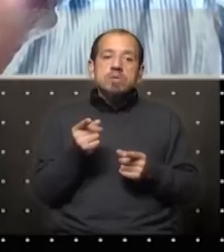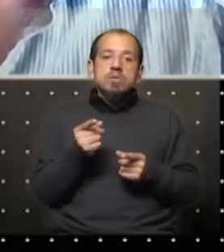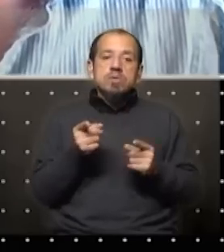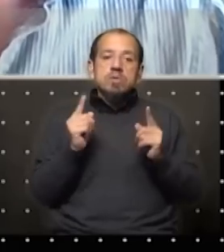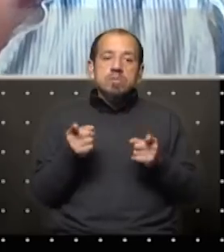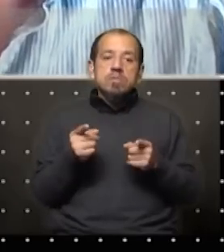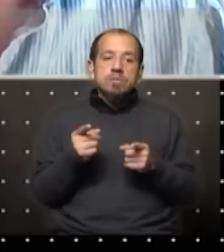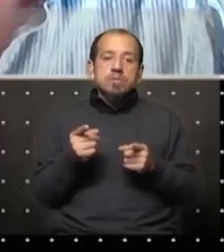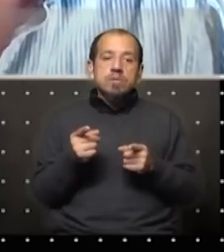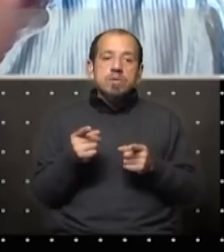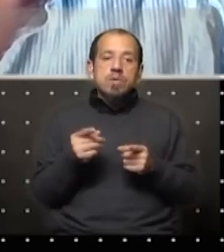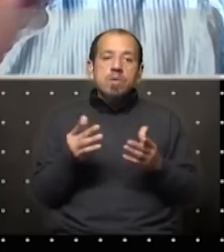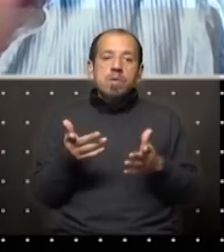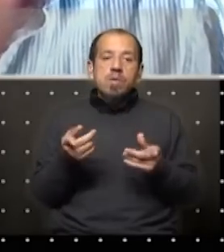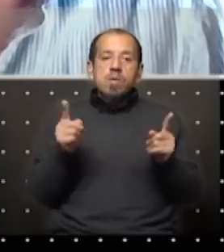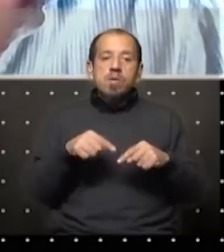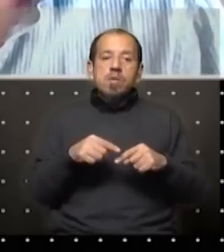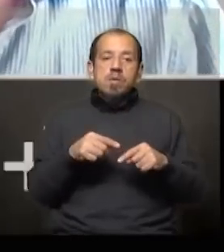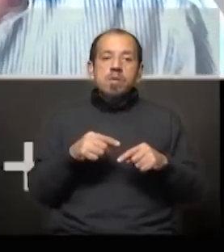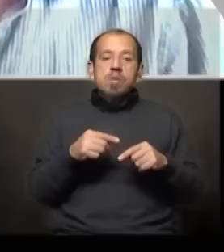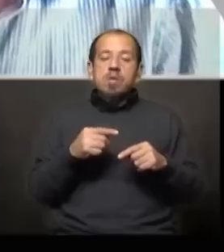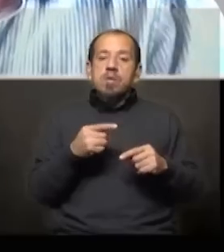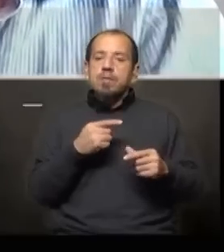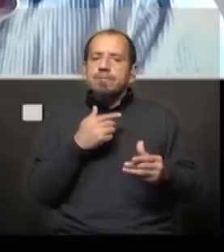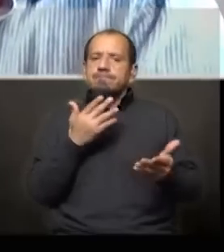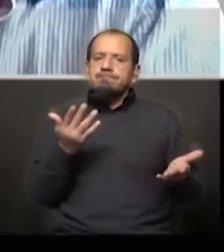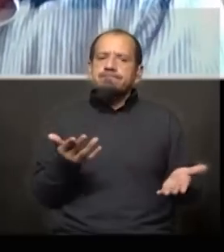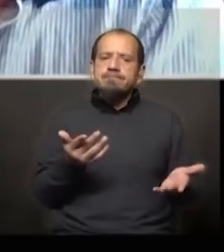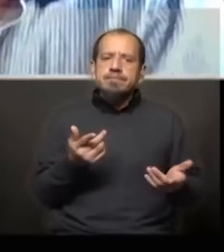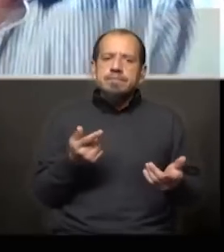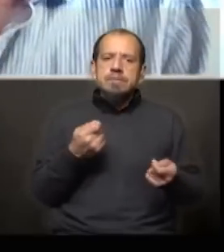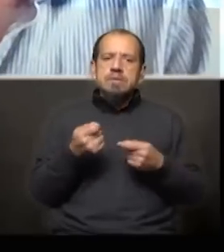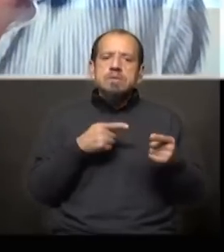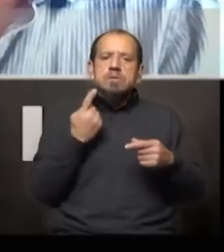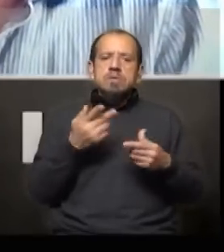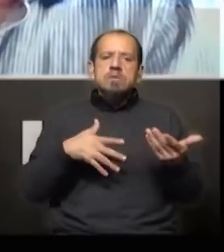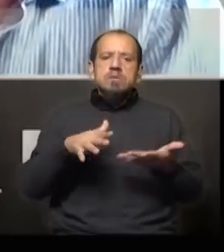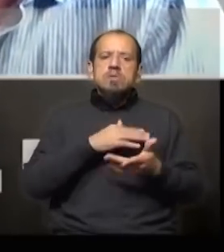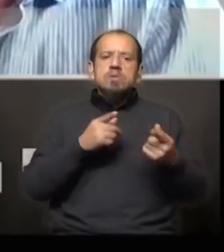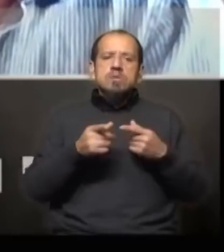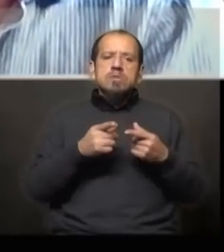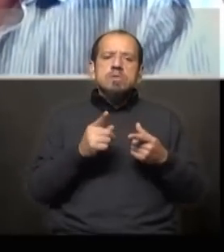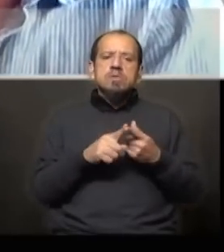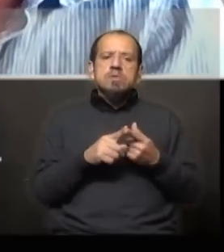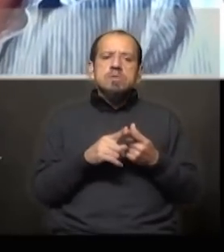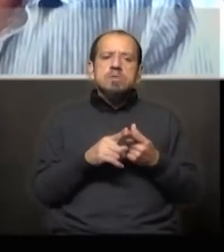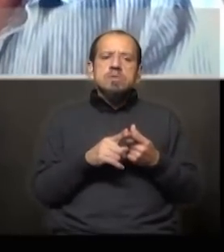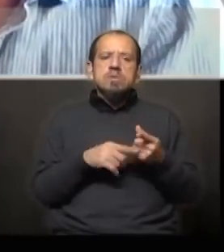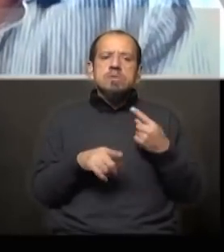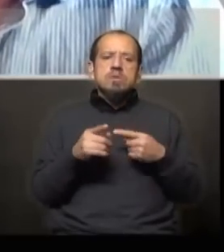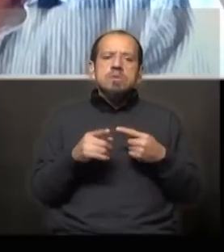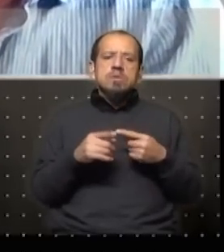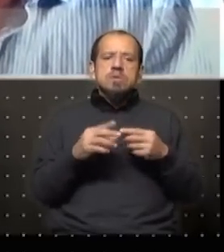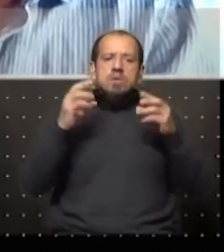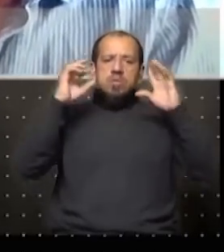además se ha vuelto muy represiva de otro tipo de situaciones muy represiva de las manifestaciones de las huelgas